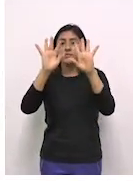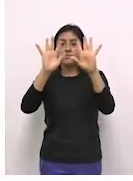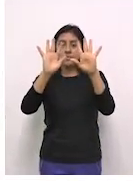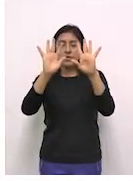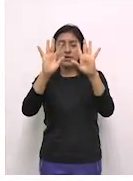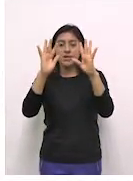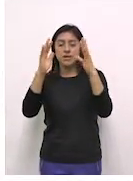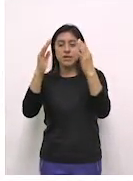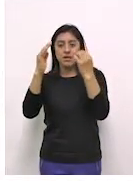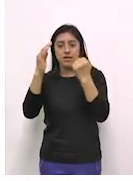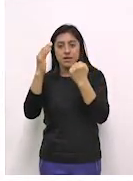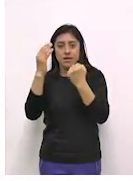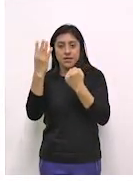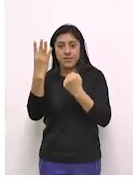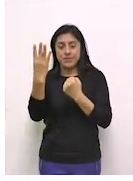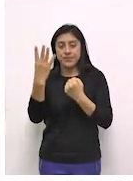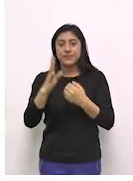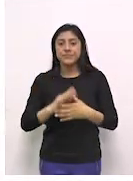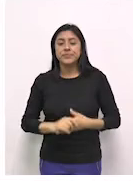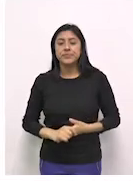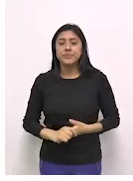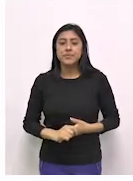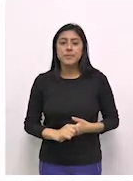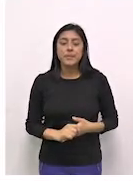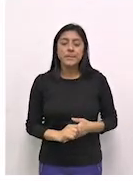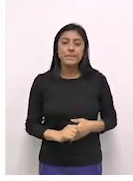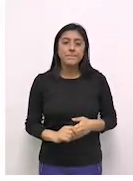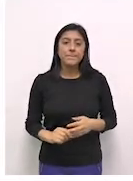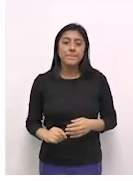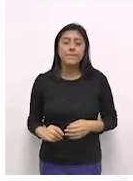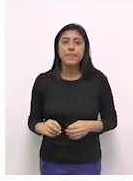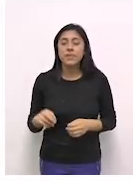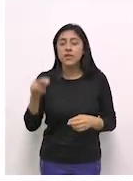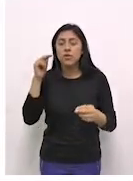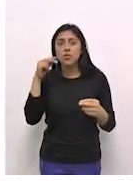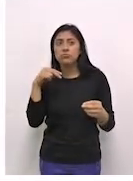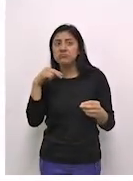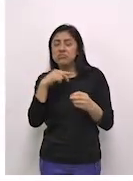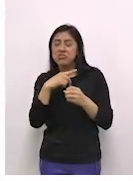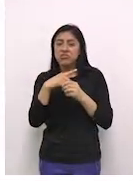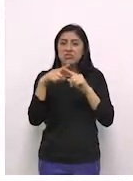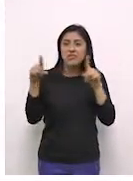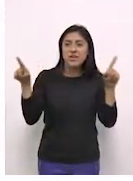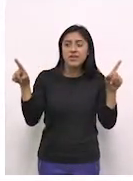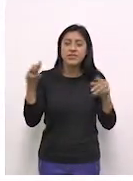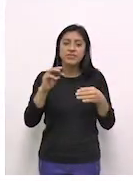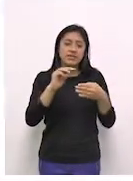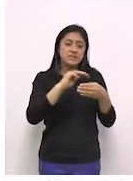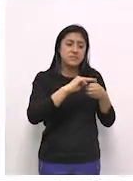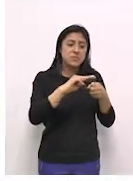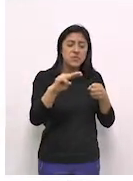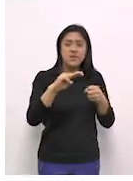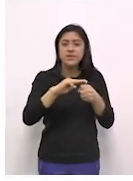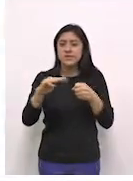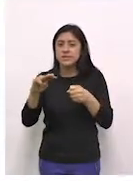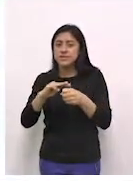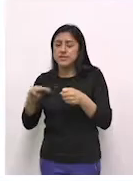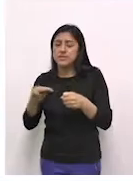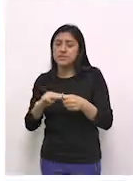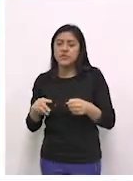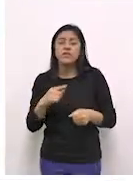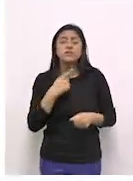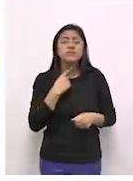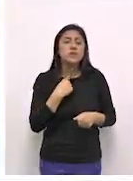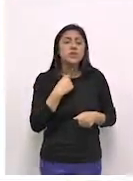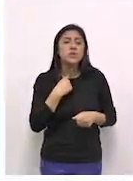país. Nos mandan a municipios que la gente no conoce. Y lo que, o